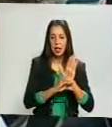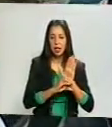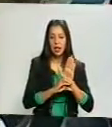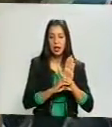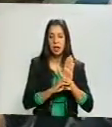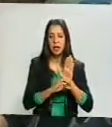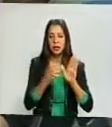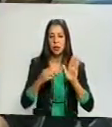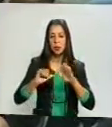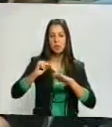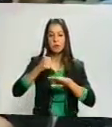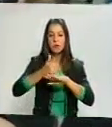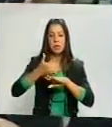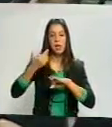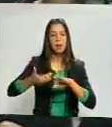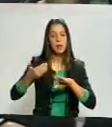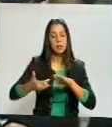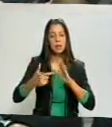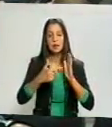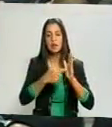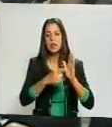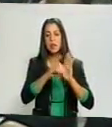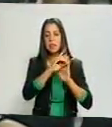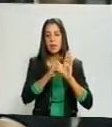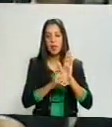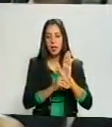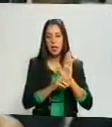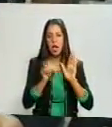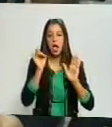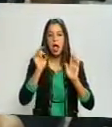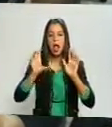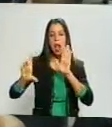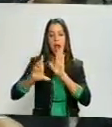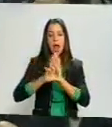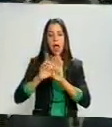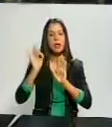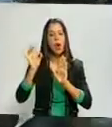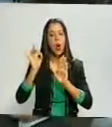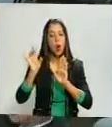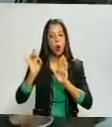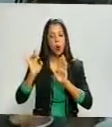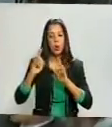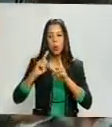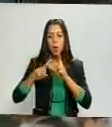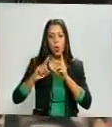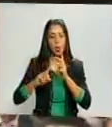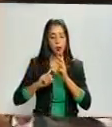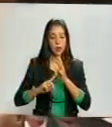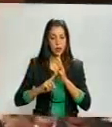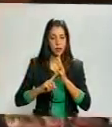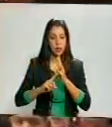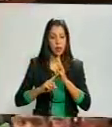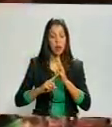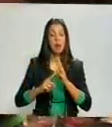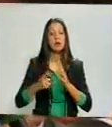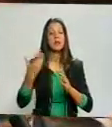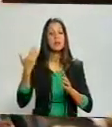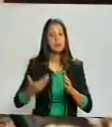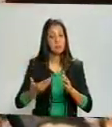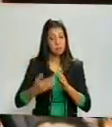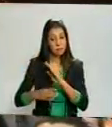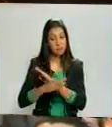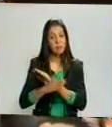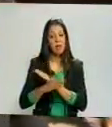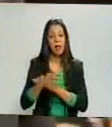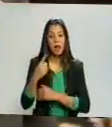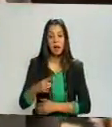valor y fuerza de ley conocido como la ley del oro y otros minerales estratégicos, que está en plena vigencia hoy en